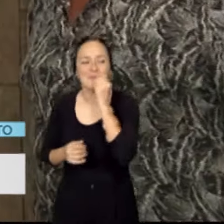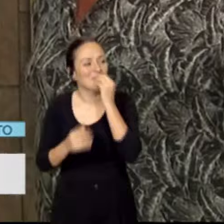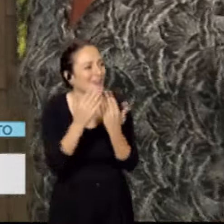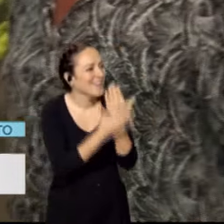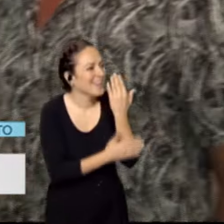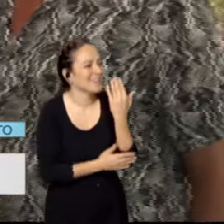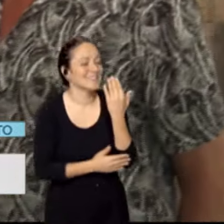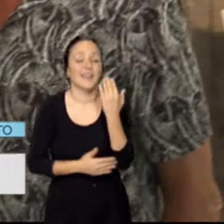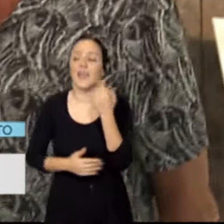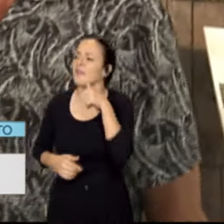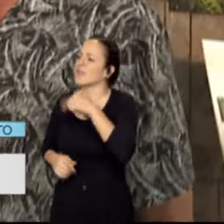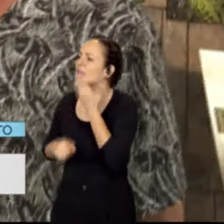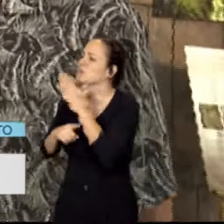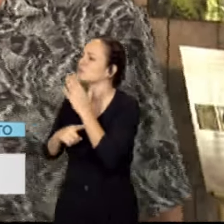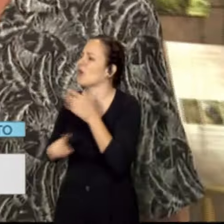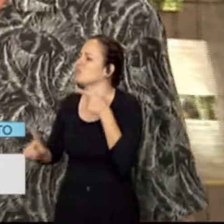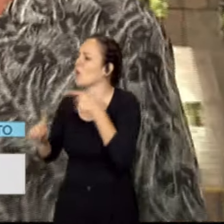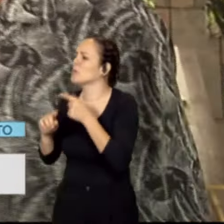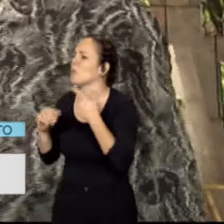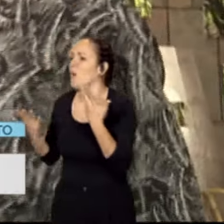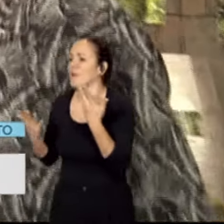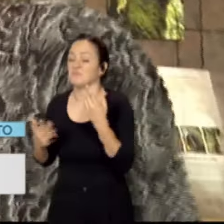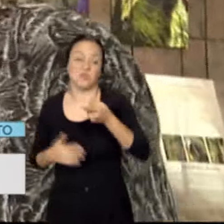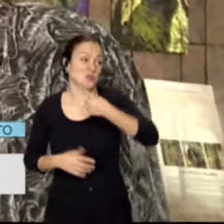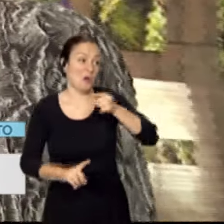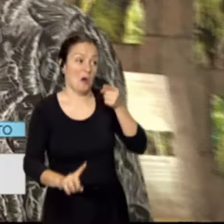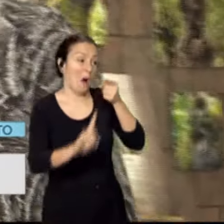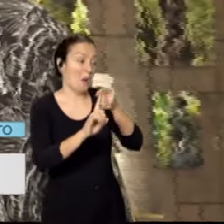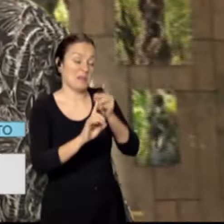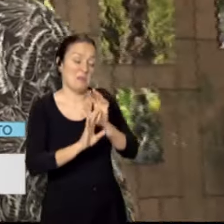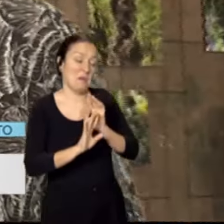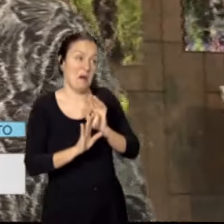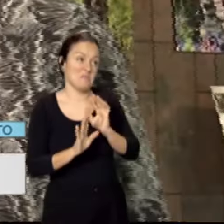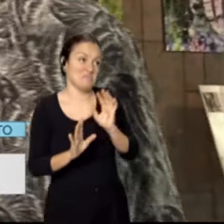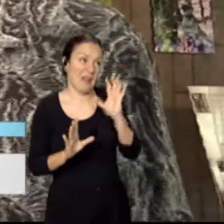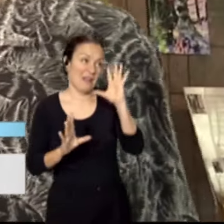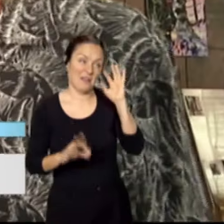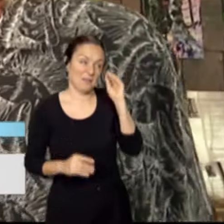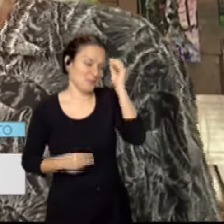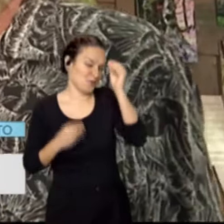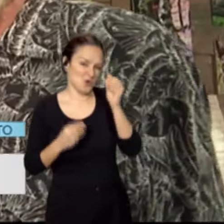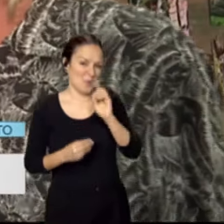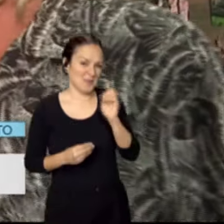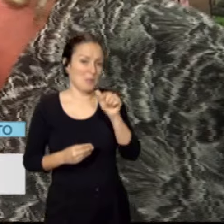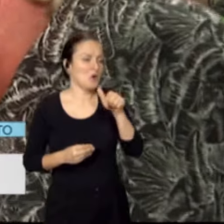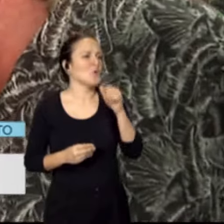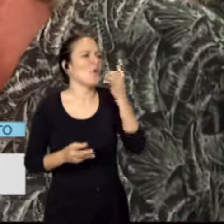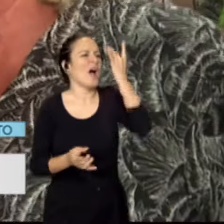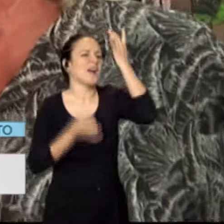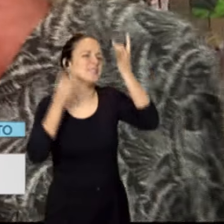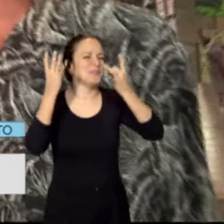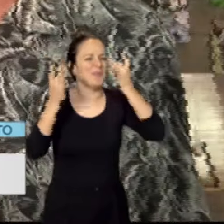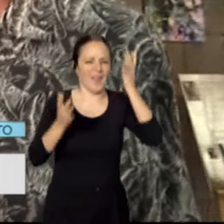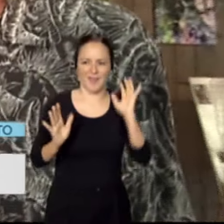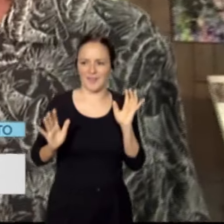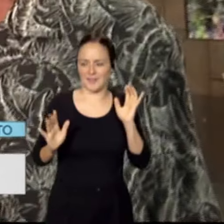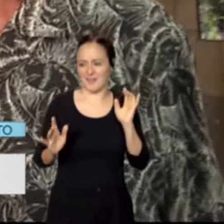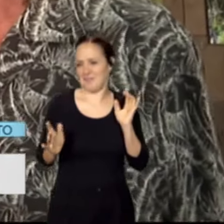exposición la finalidad no pensamos en finalidad Yo pienso que esto es una actividad para dar